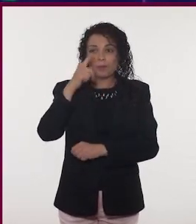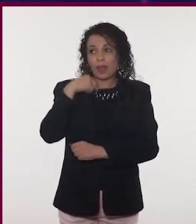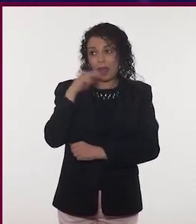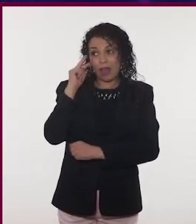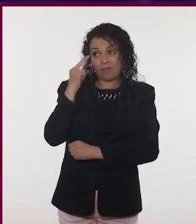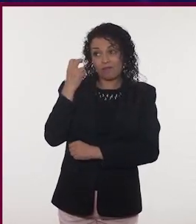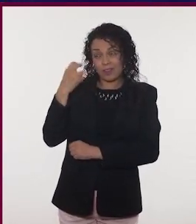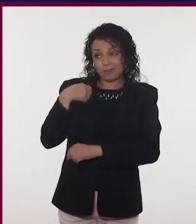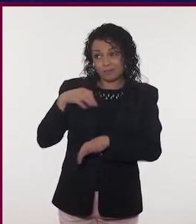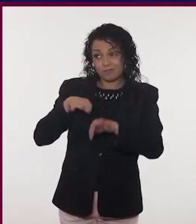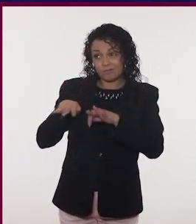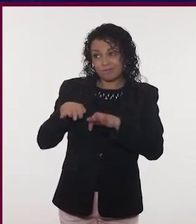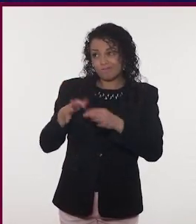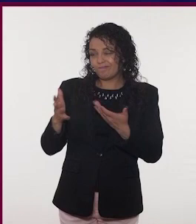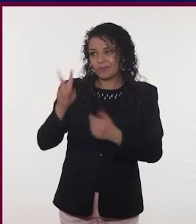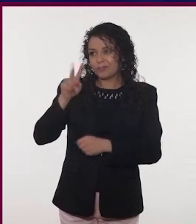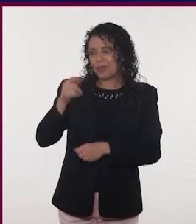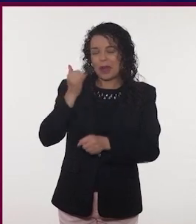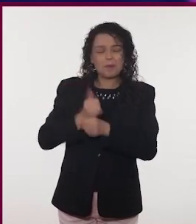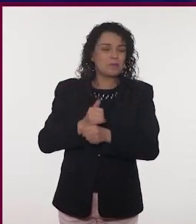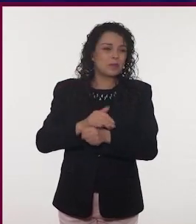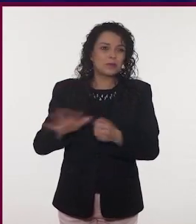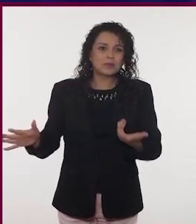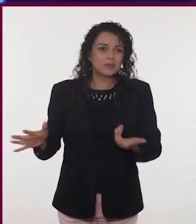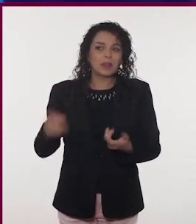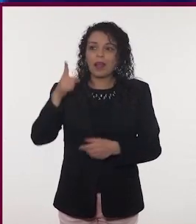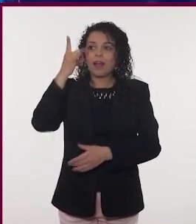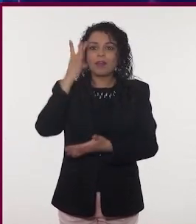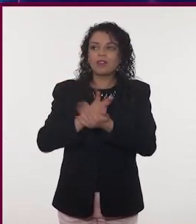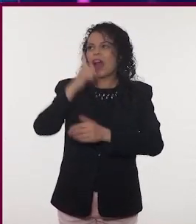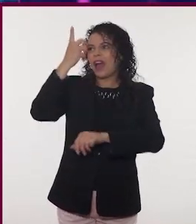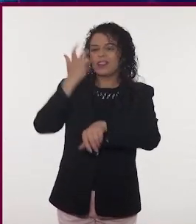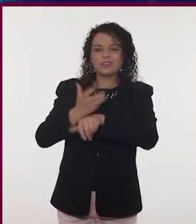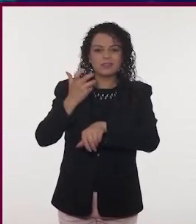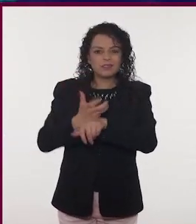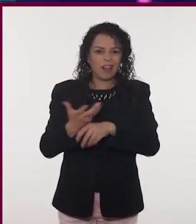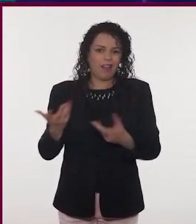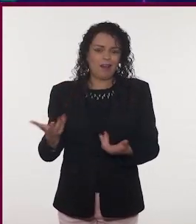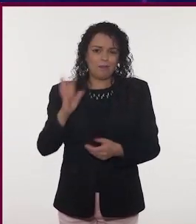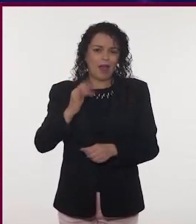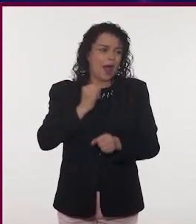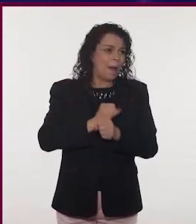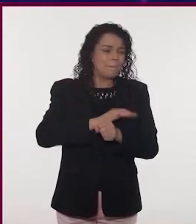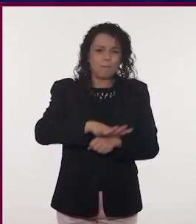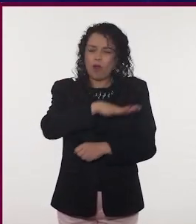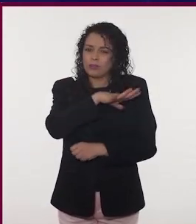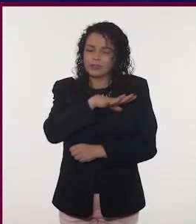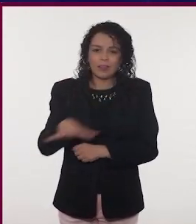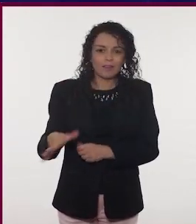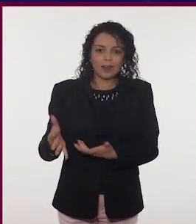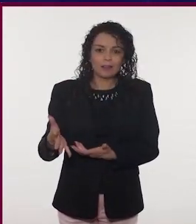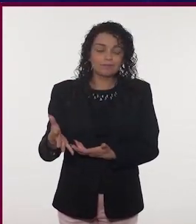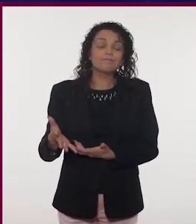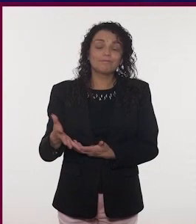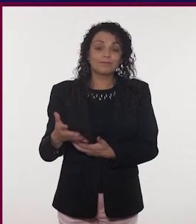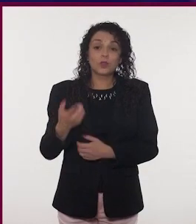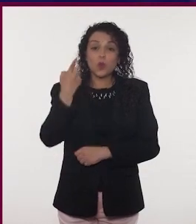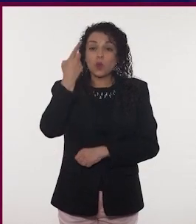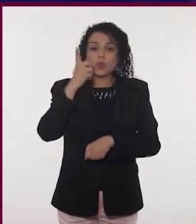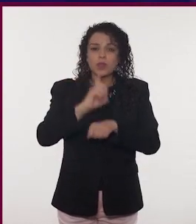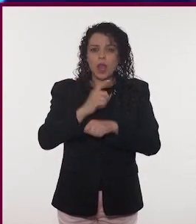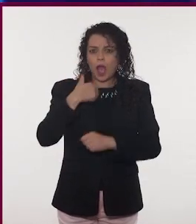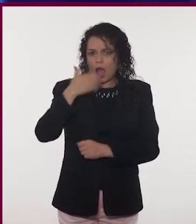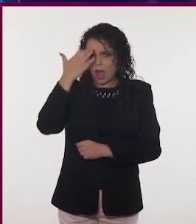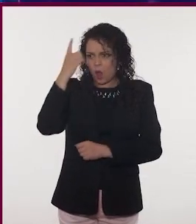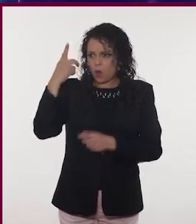realista. Yo, pues, sabes, es que eso no se puede, eso solo Hollywood, eso, o sea, como una cosa imposible. Y pues cierto día conocí